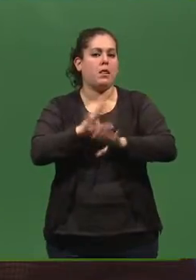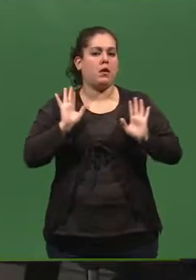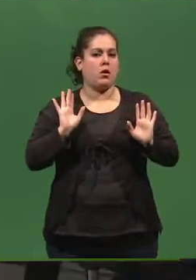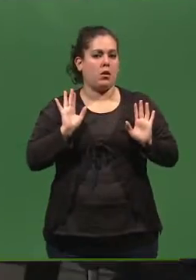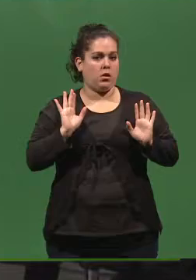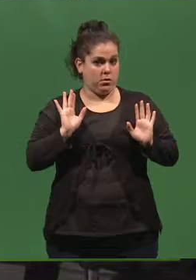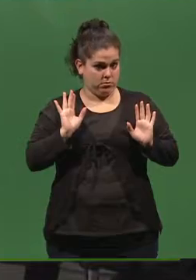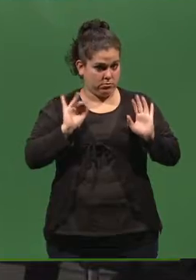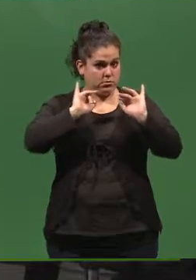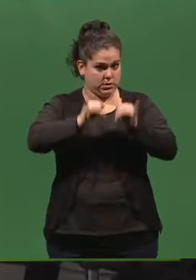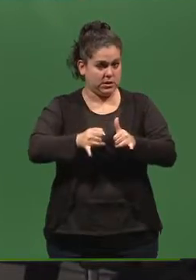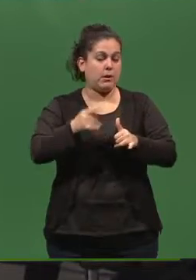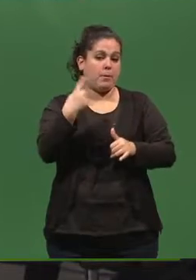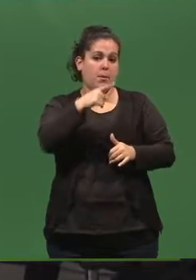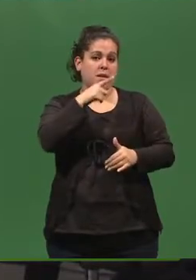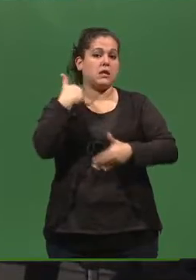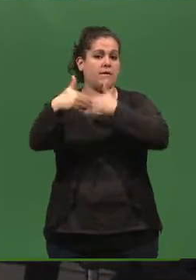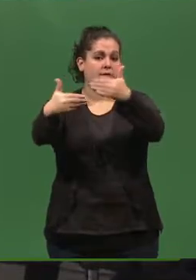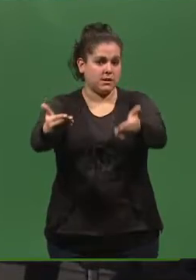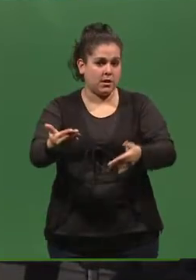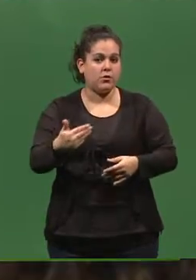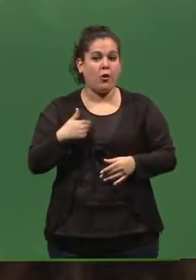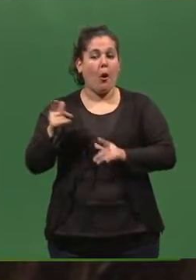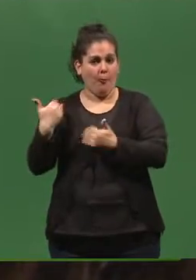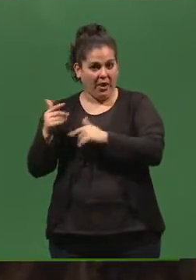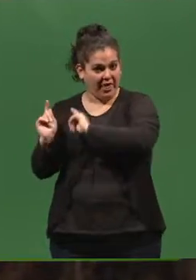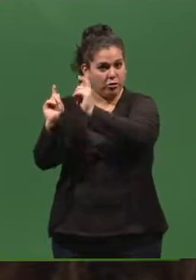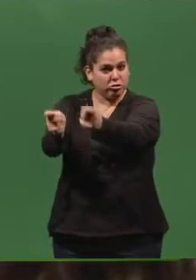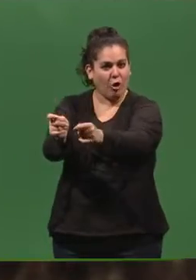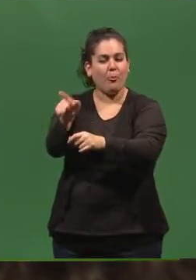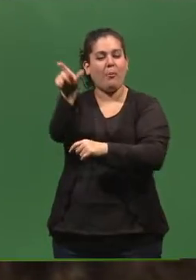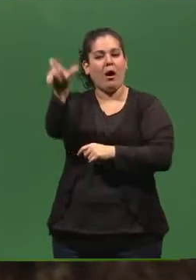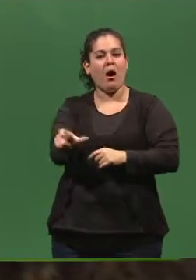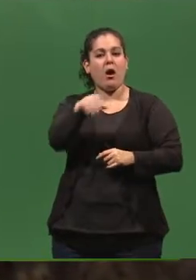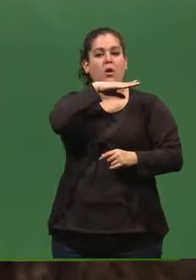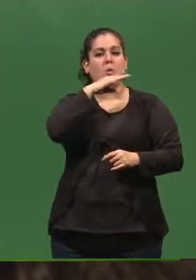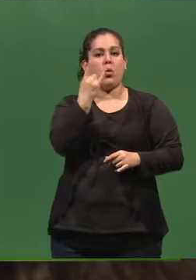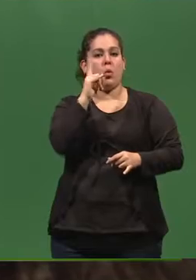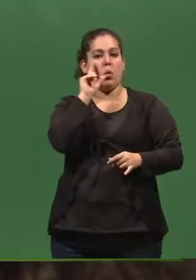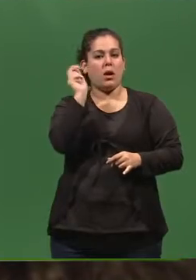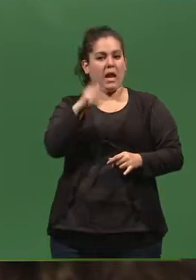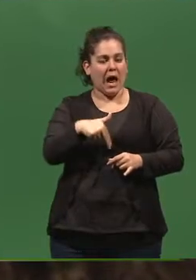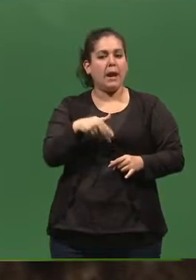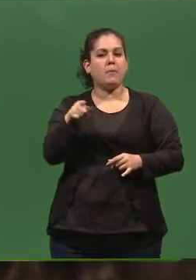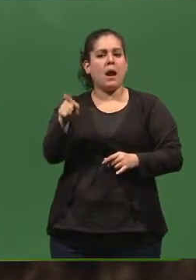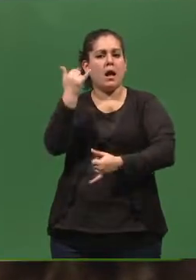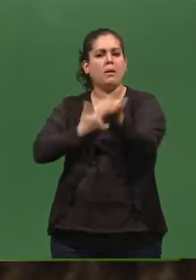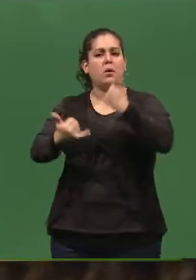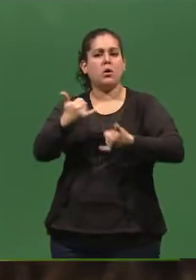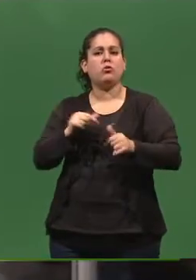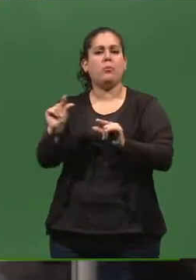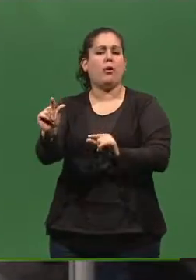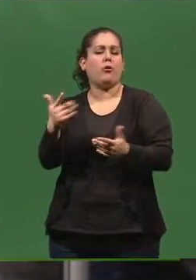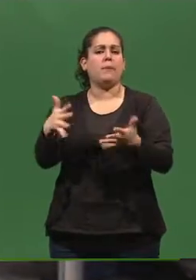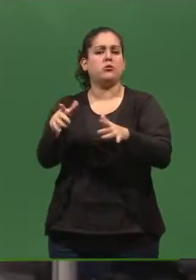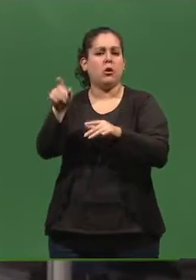médicas. Entonces me parece que se va avanzando. Me parece que le podemos dar la palabra justamente a Julián Pérez para que nos cuente un poco qué es esto